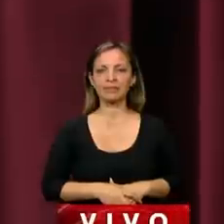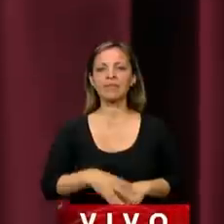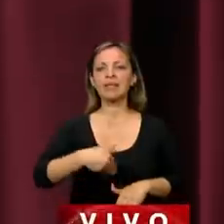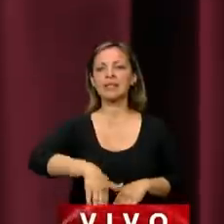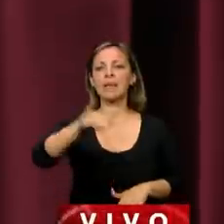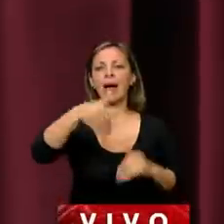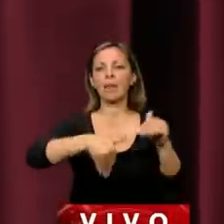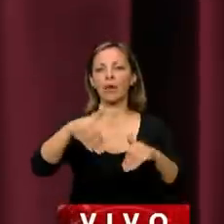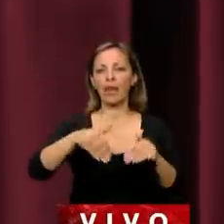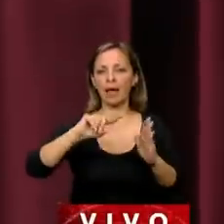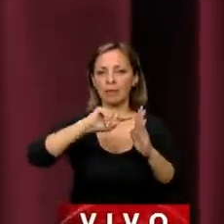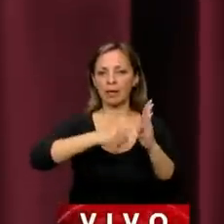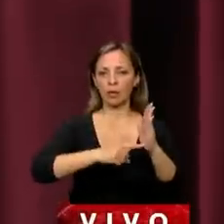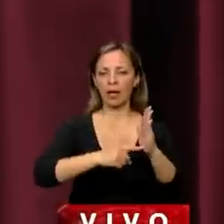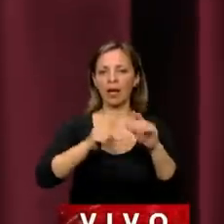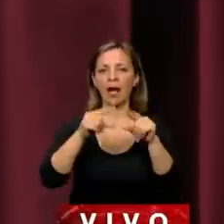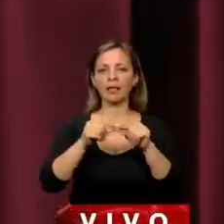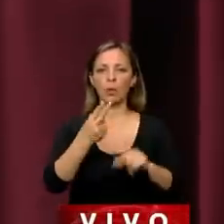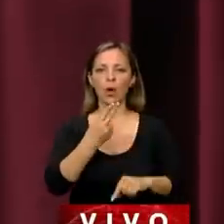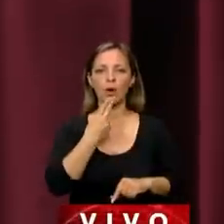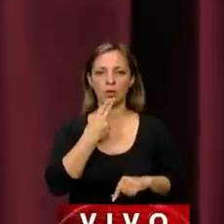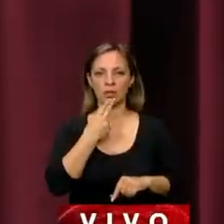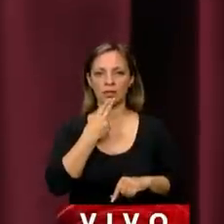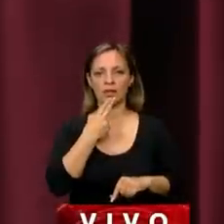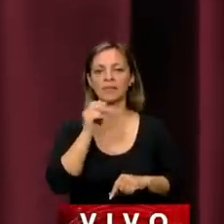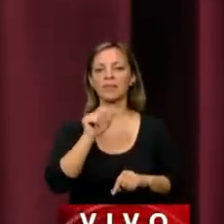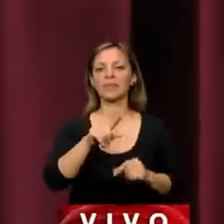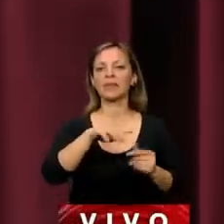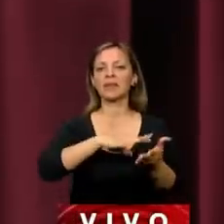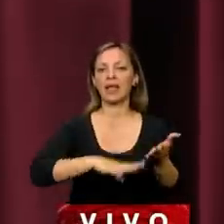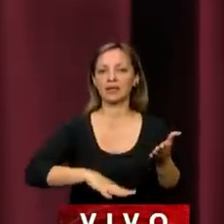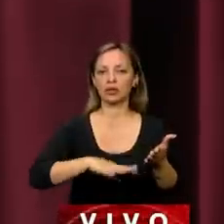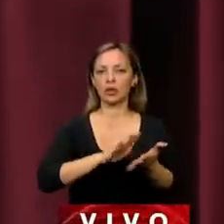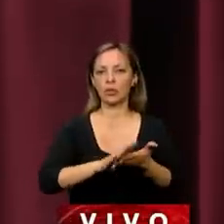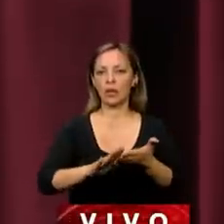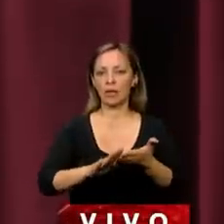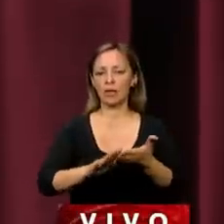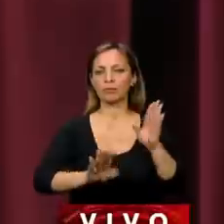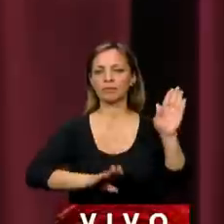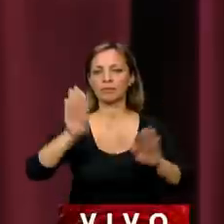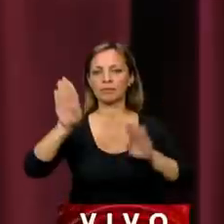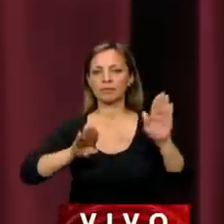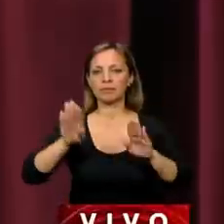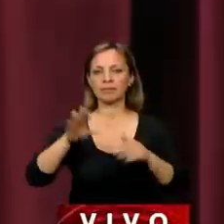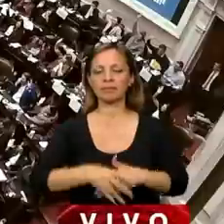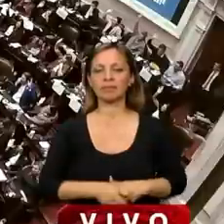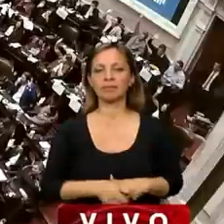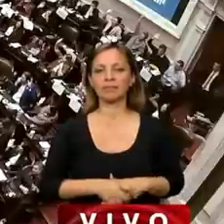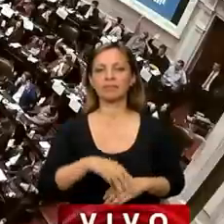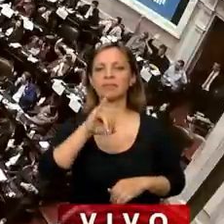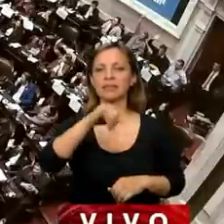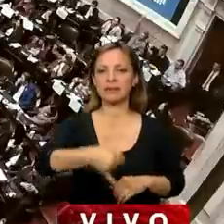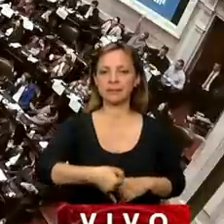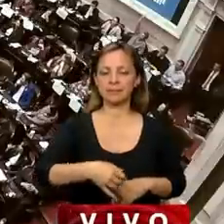Se va a votar en particular el artículo 11 del nuevo texto. Sírvanse marcar su voto. Resulta